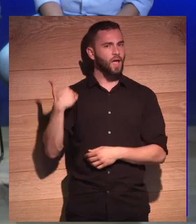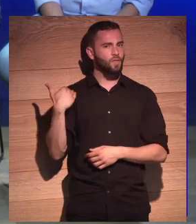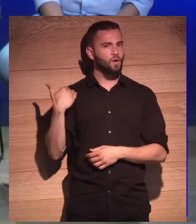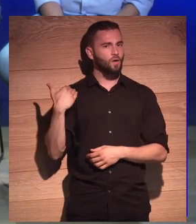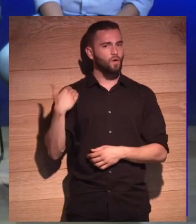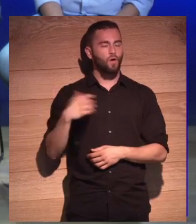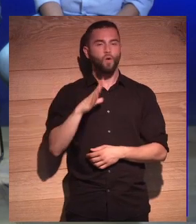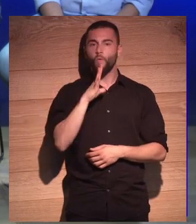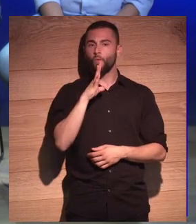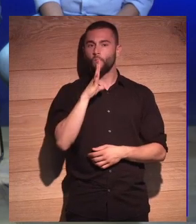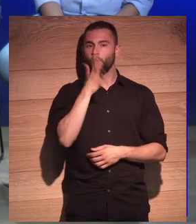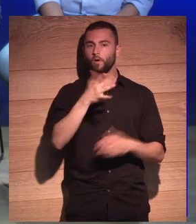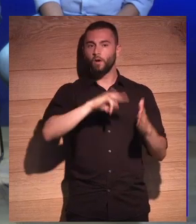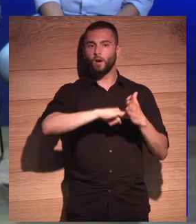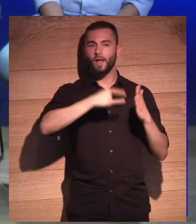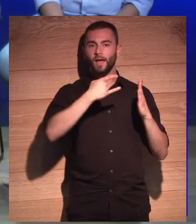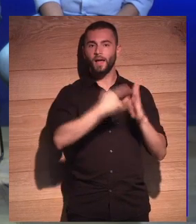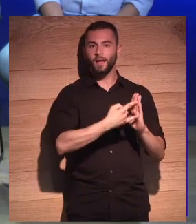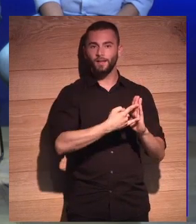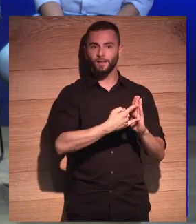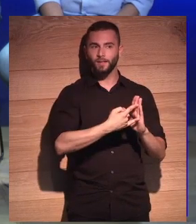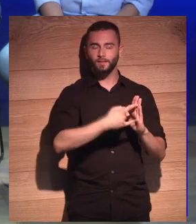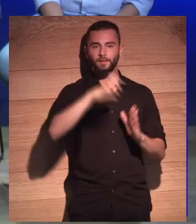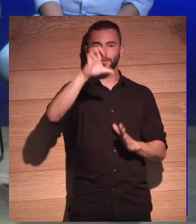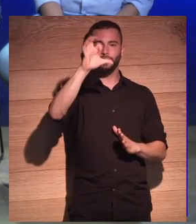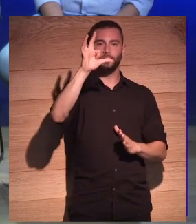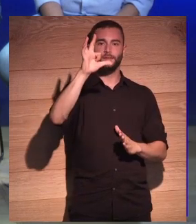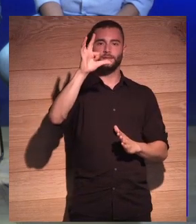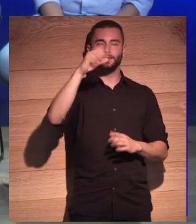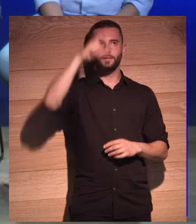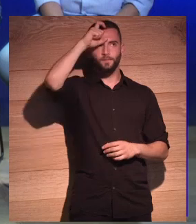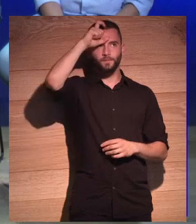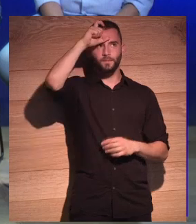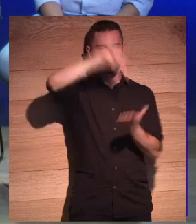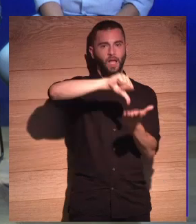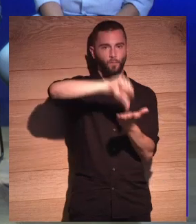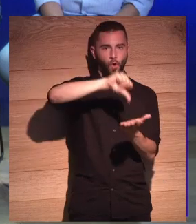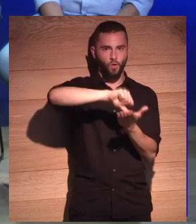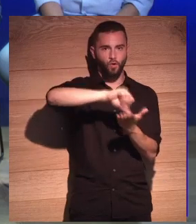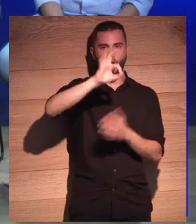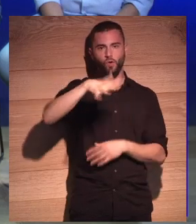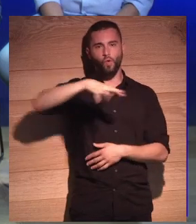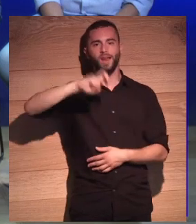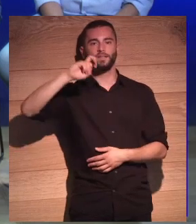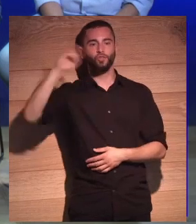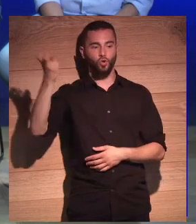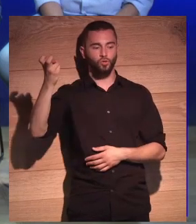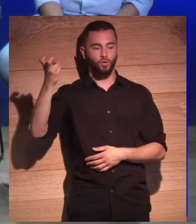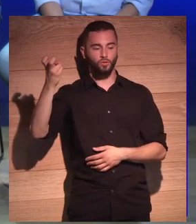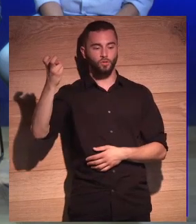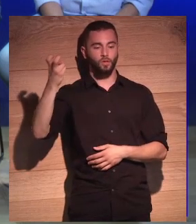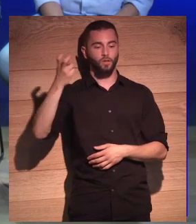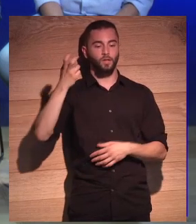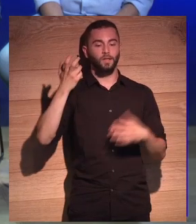recurriendo a las arquitecturas, por ejemplo, de Estambul o de otros lugares, con un realismo absolutamente alucinante y que sea posible